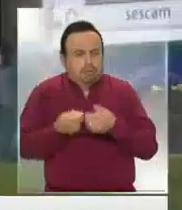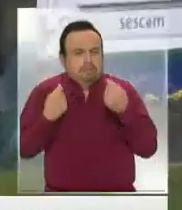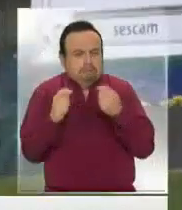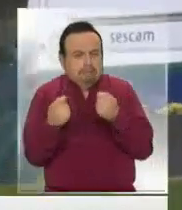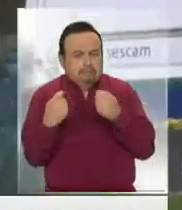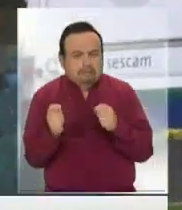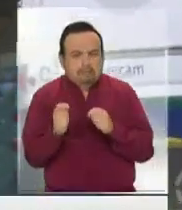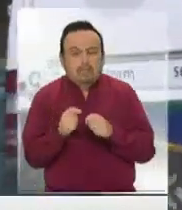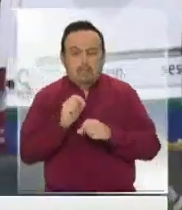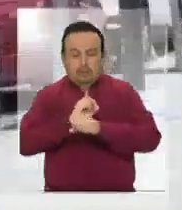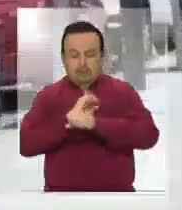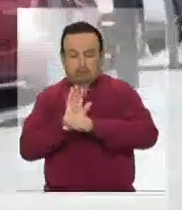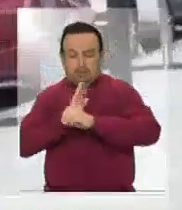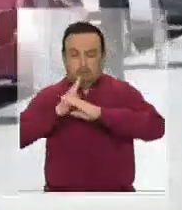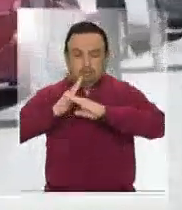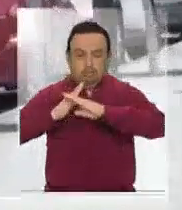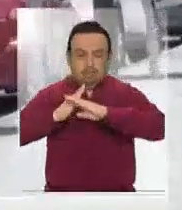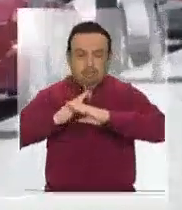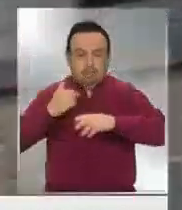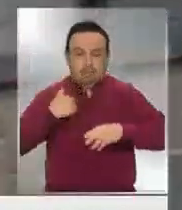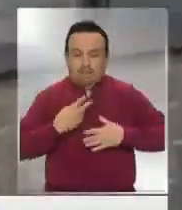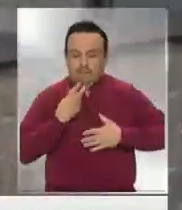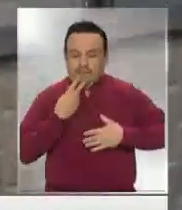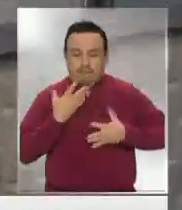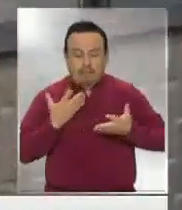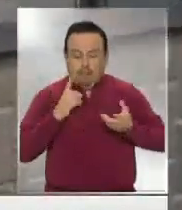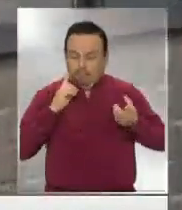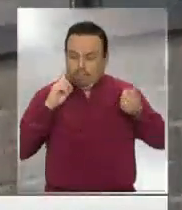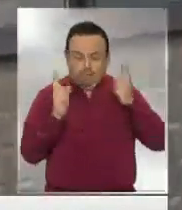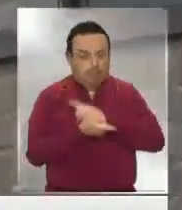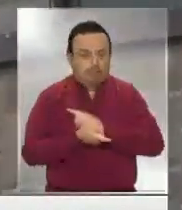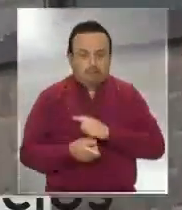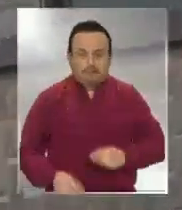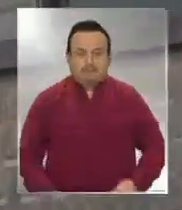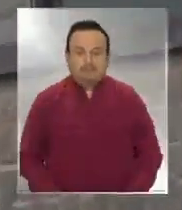pandemia que nos ha cambiado la forma de vivir.